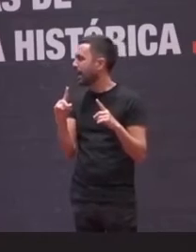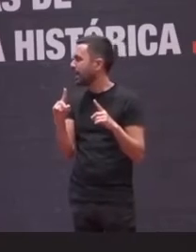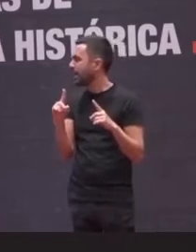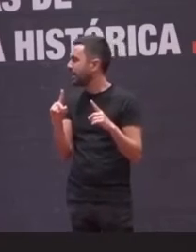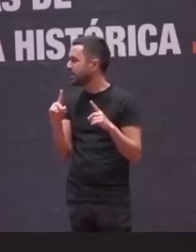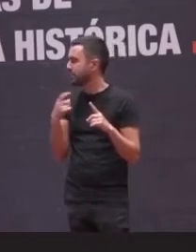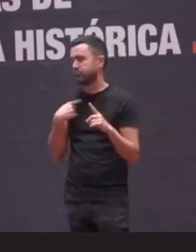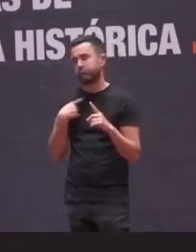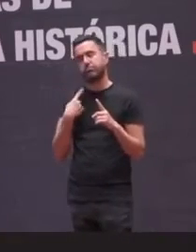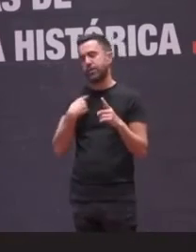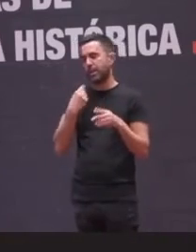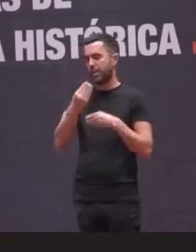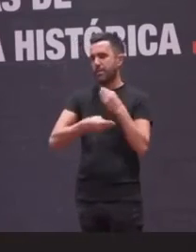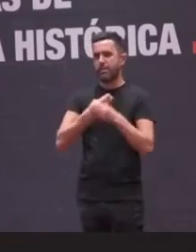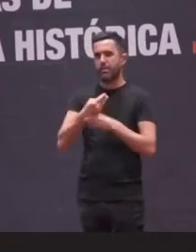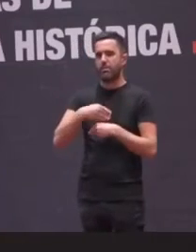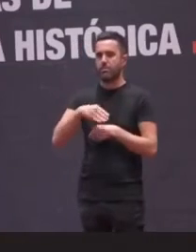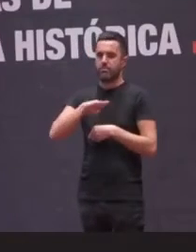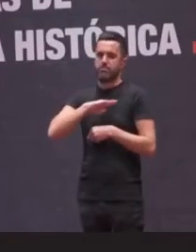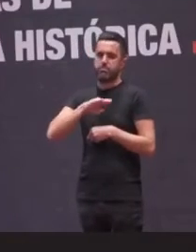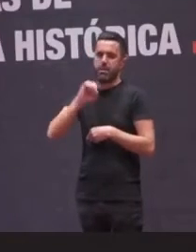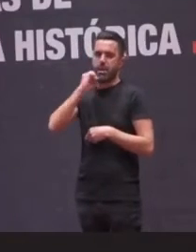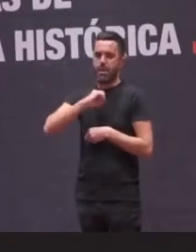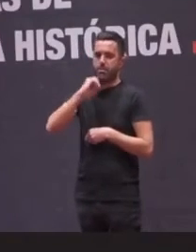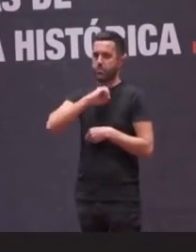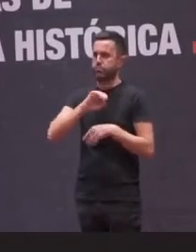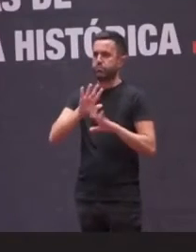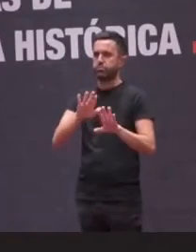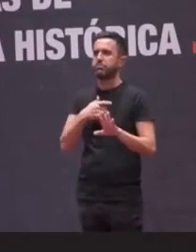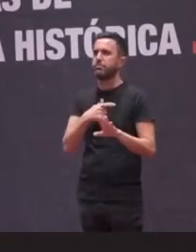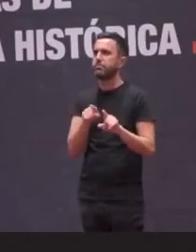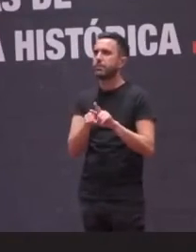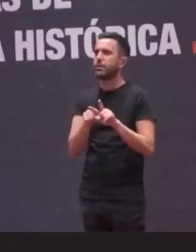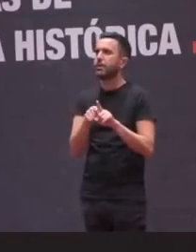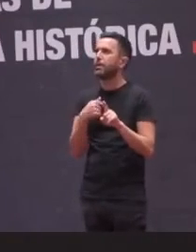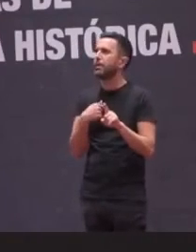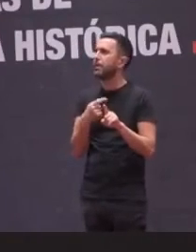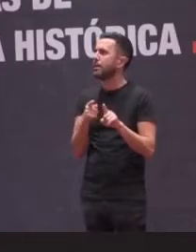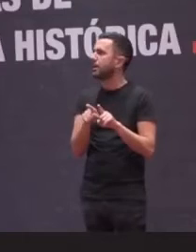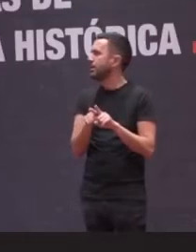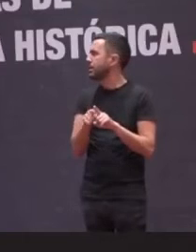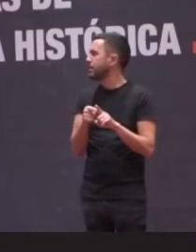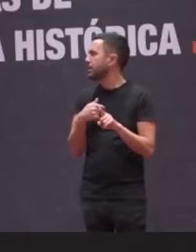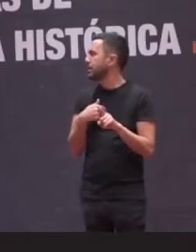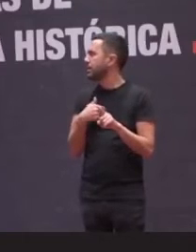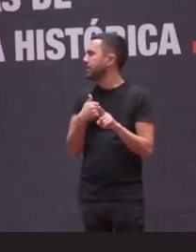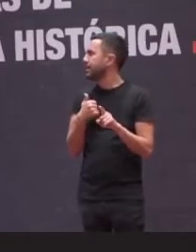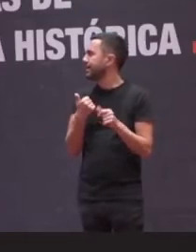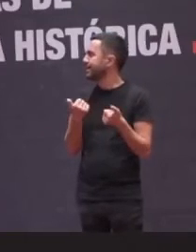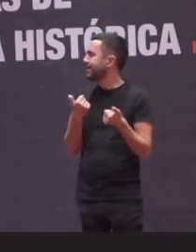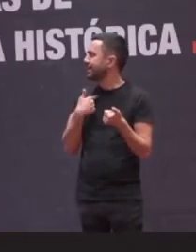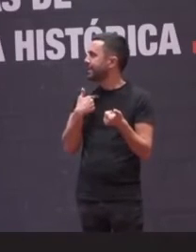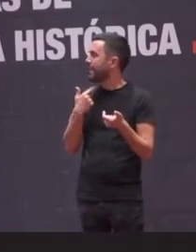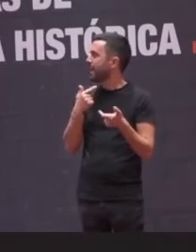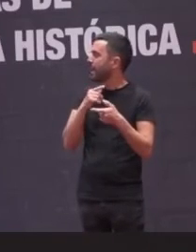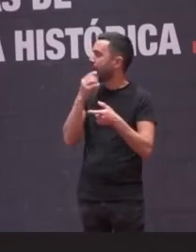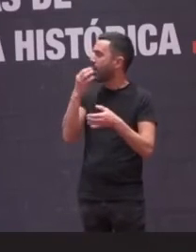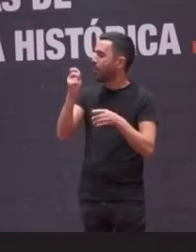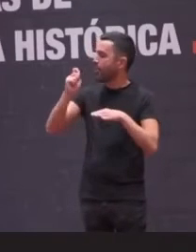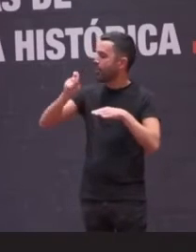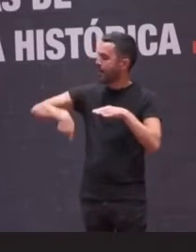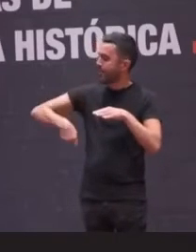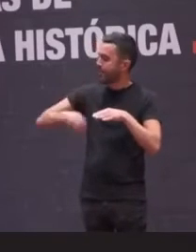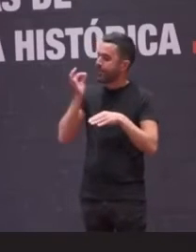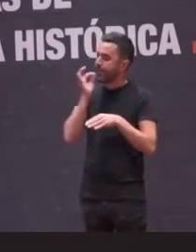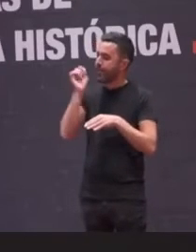fe. Se daban todos os requisitos para que se dera a prescripción e o que conclui a xuiza é que